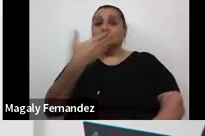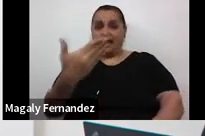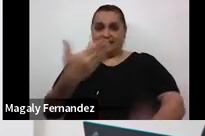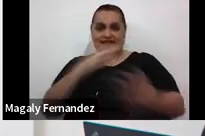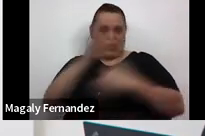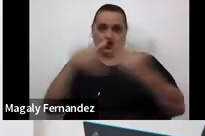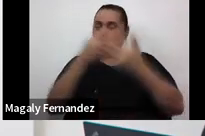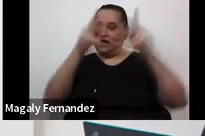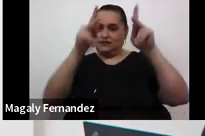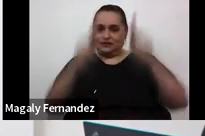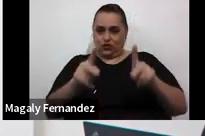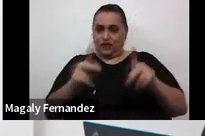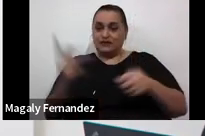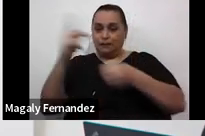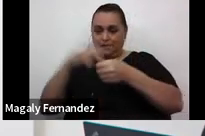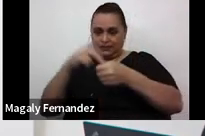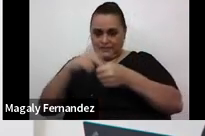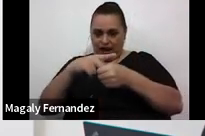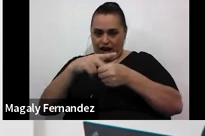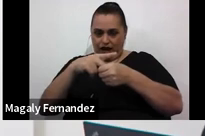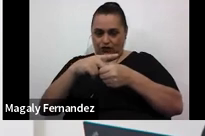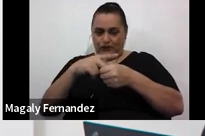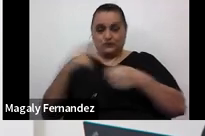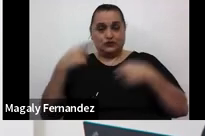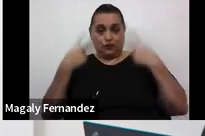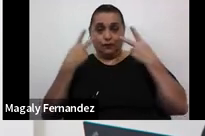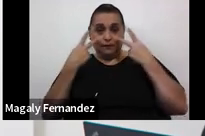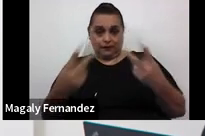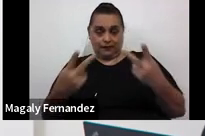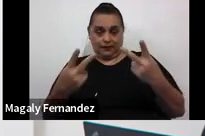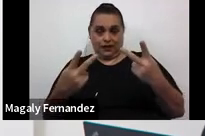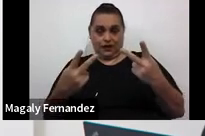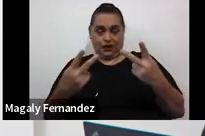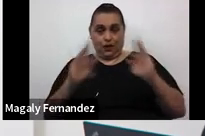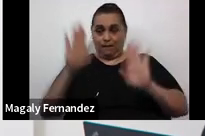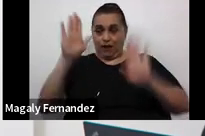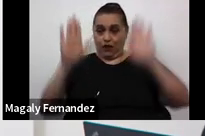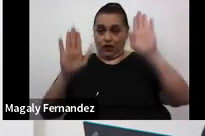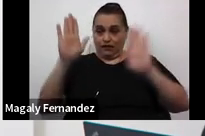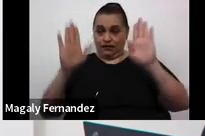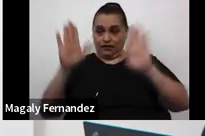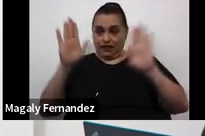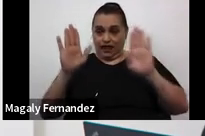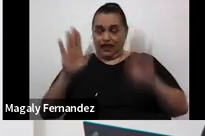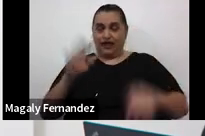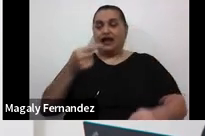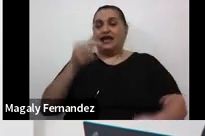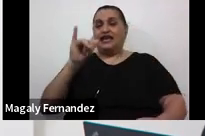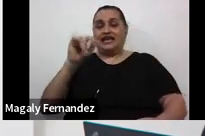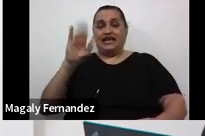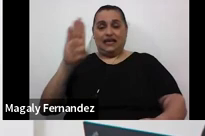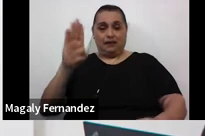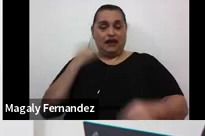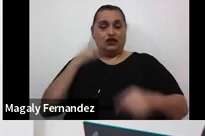las personas que que participaron veo la mano levantada de Gilberto entonces